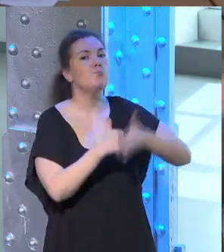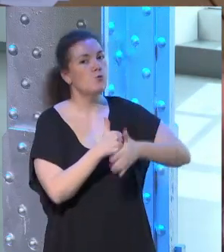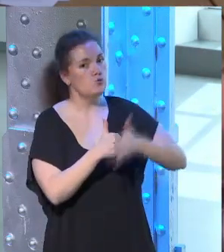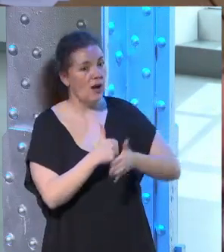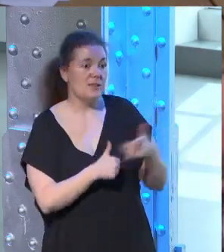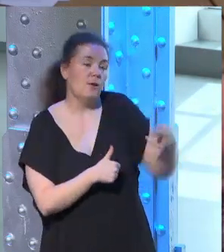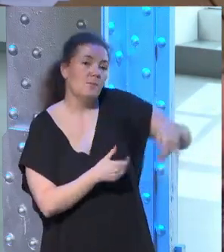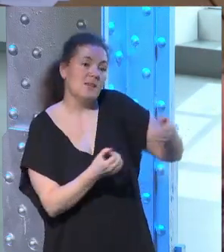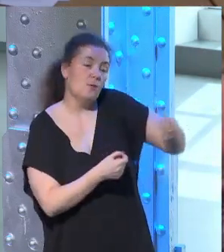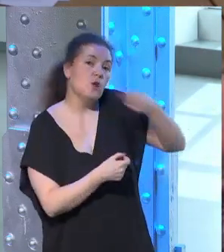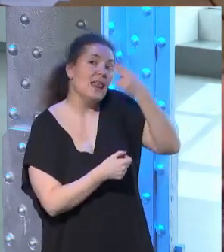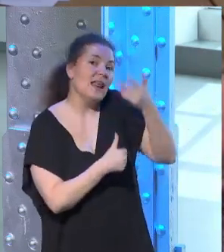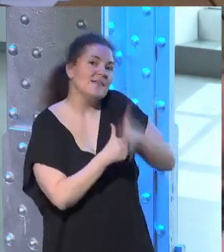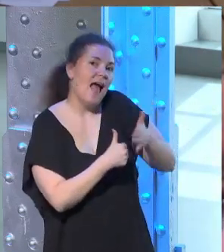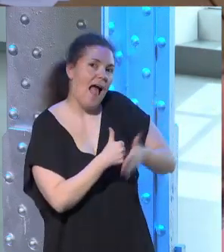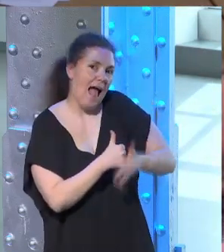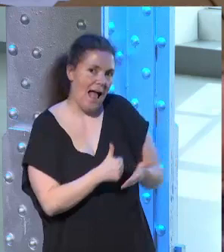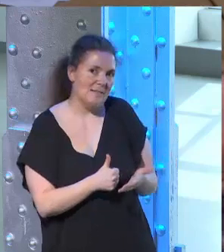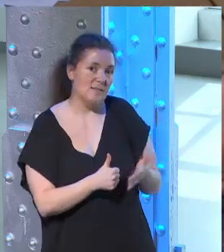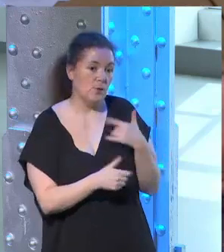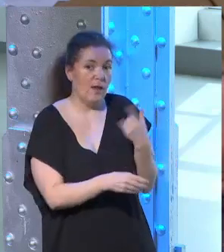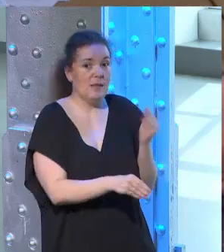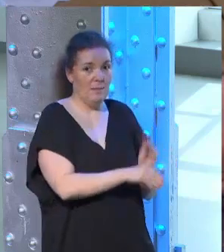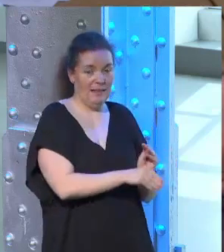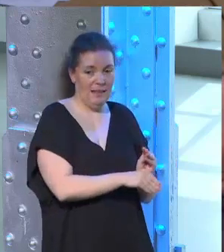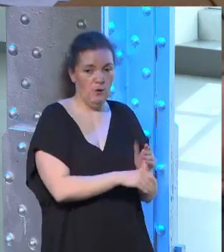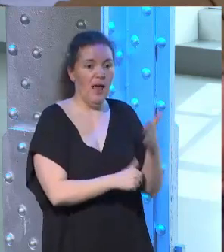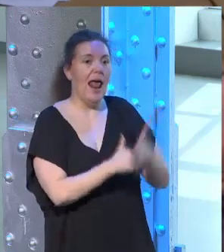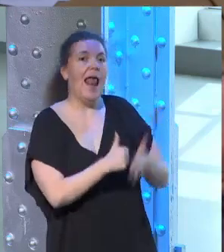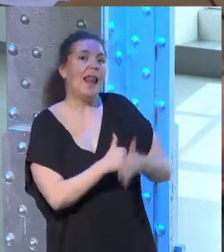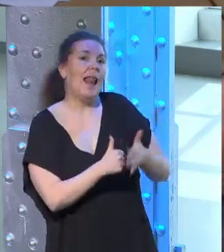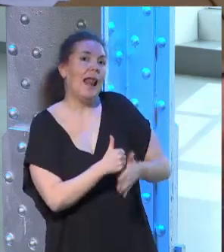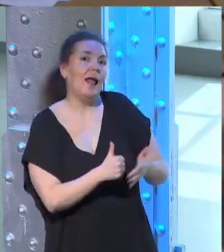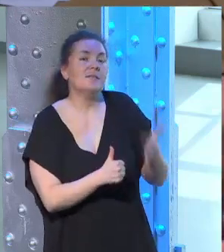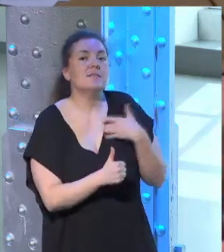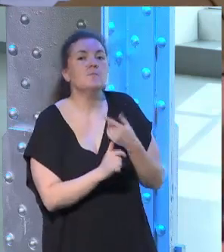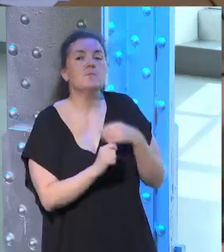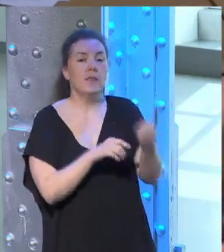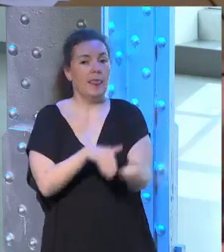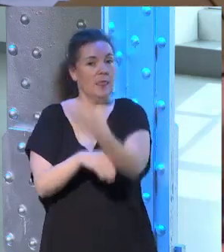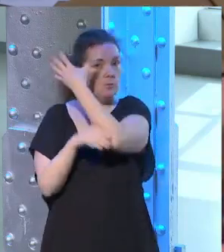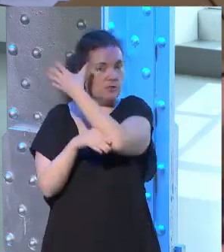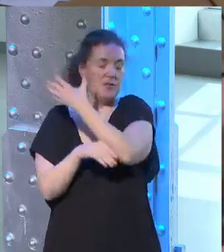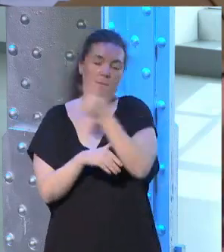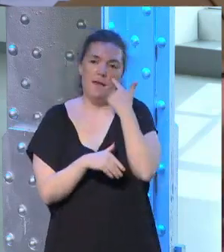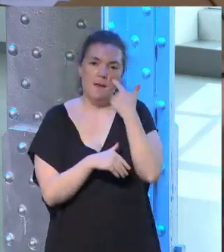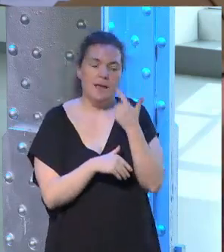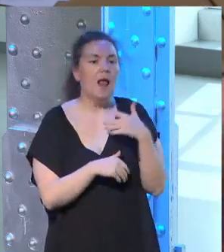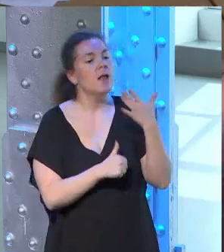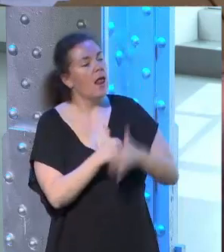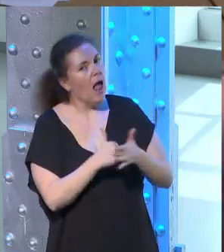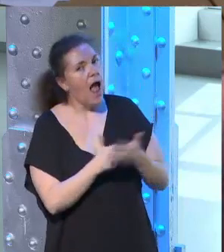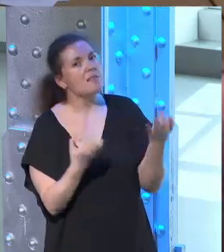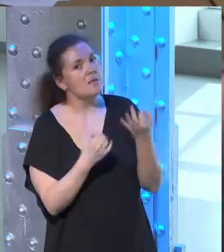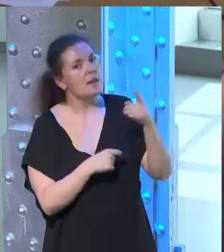interesa el gas, porque eso es lo que habéis invertido, el gas no se movía. Si puedes poner la diapositiva, la ponemos. Yo creo que el gas también se tiene que